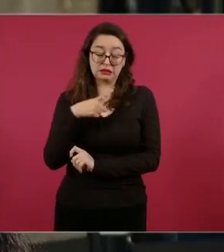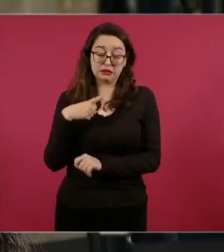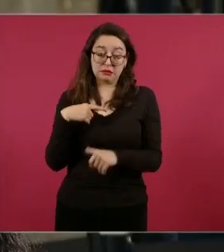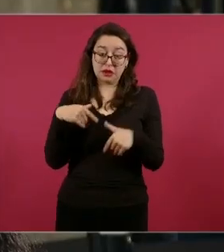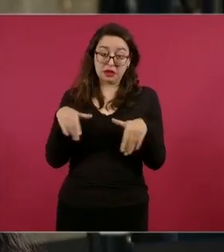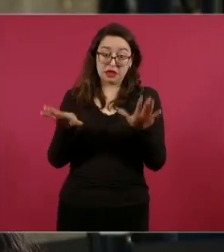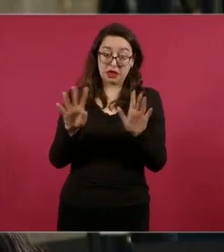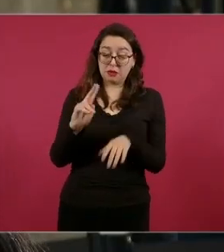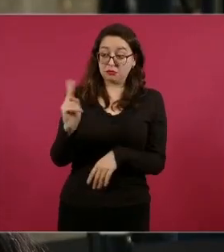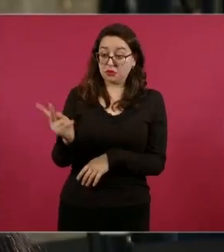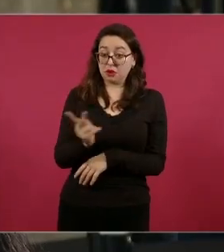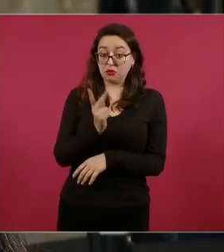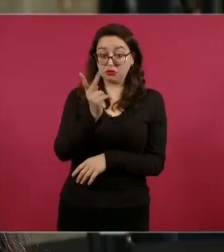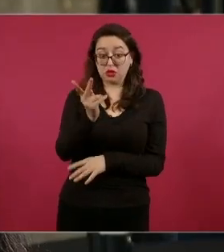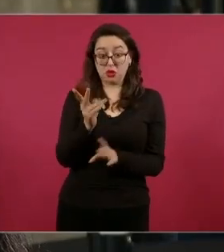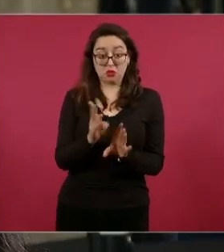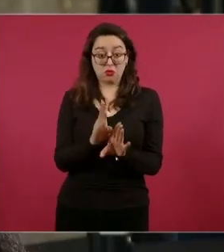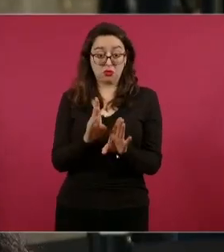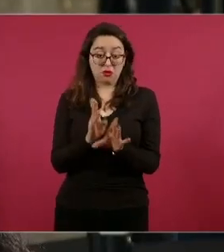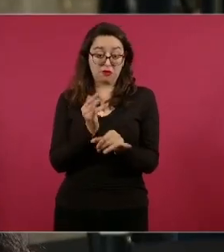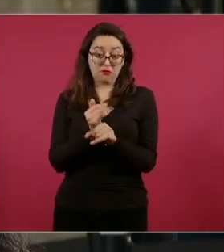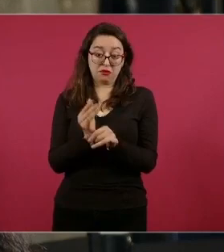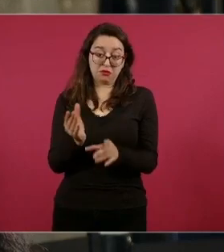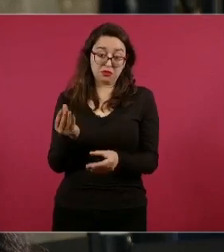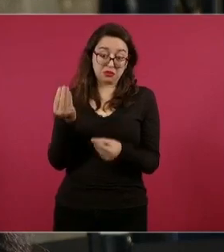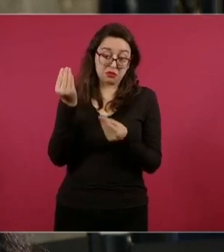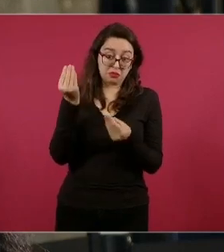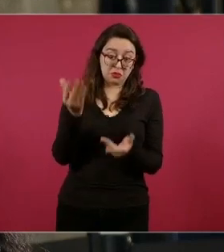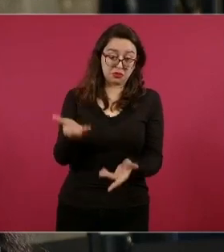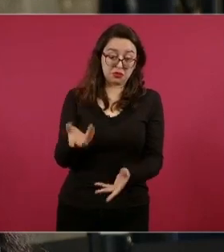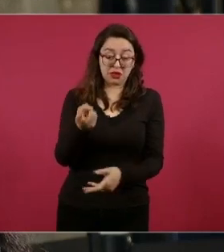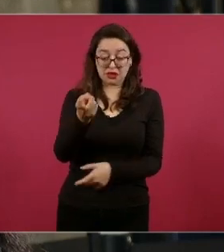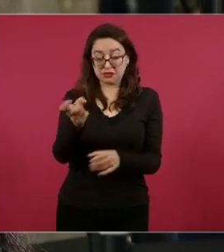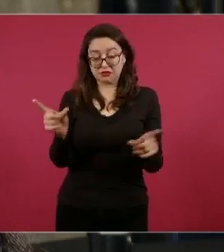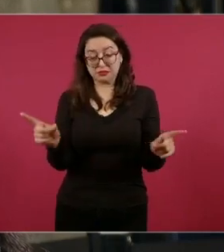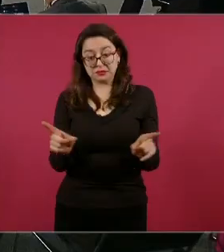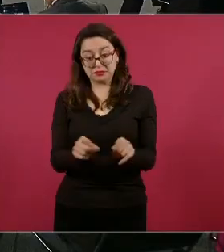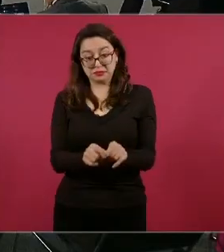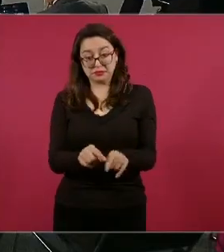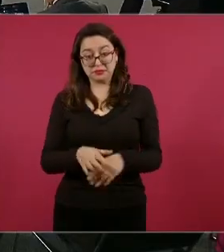preguntarle al licenciado Ilio Ortiz. Espero que esta información pueda servir. Eso es todo,